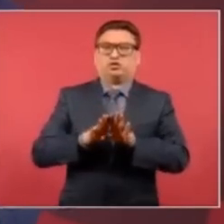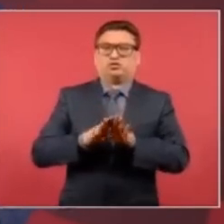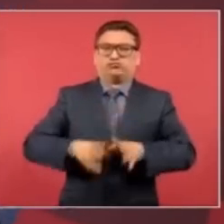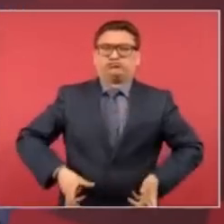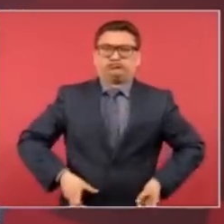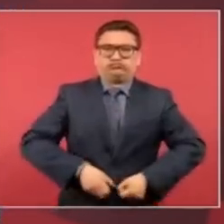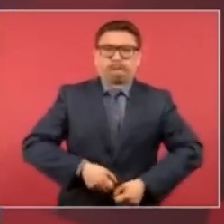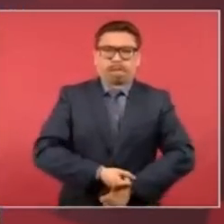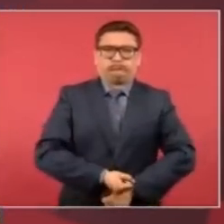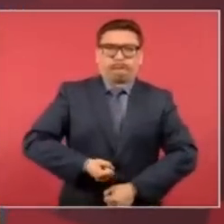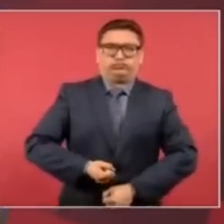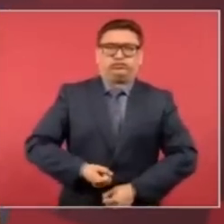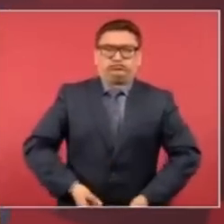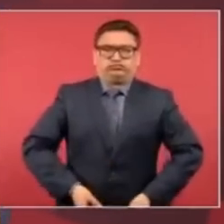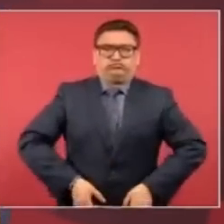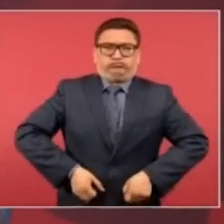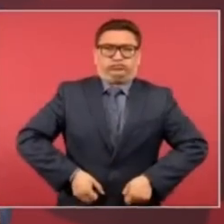los pantalones.